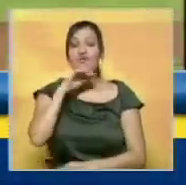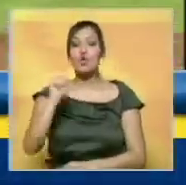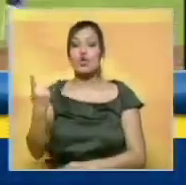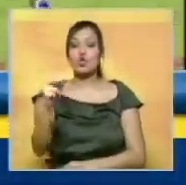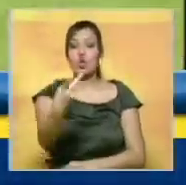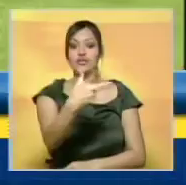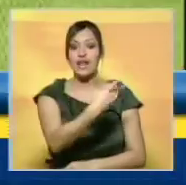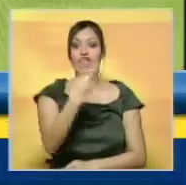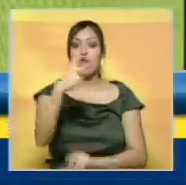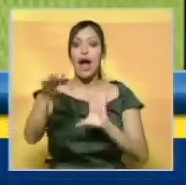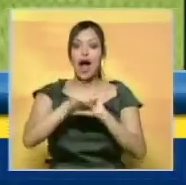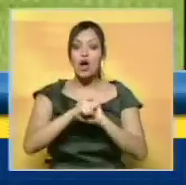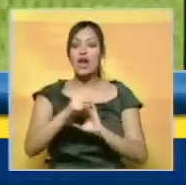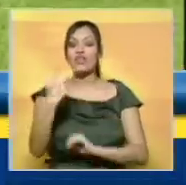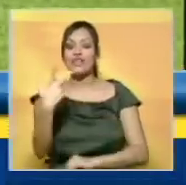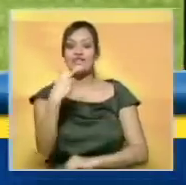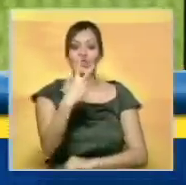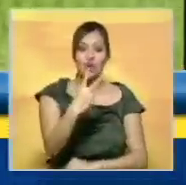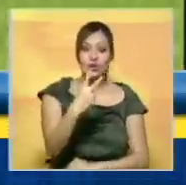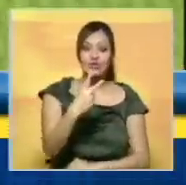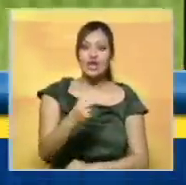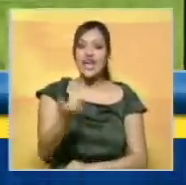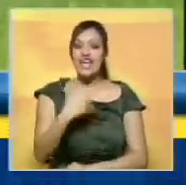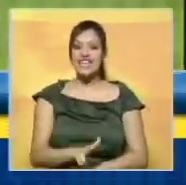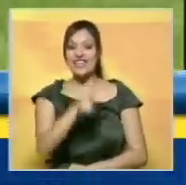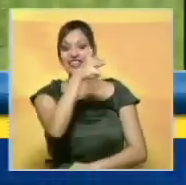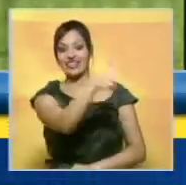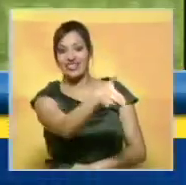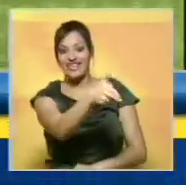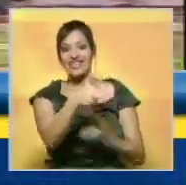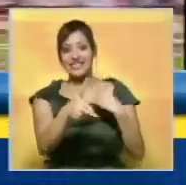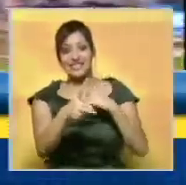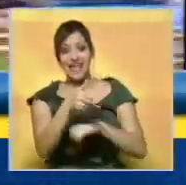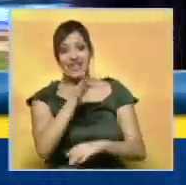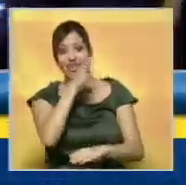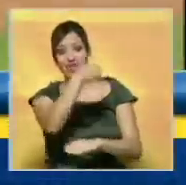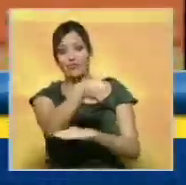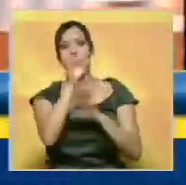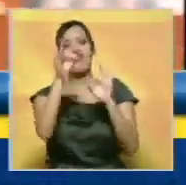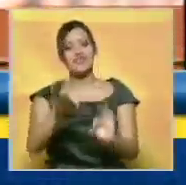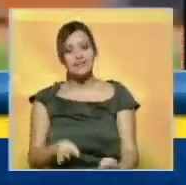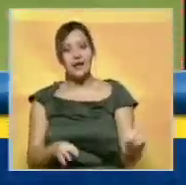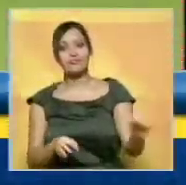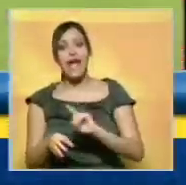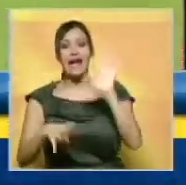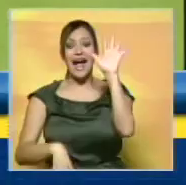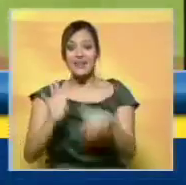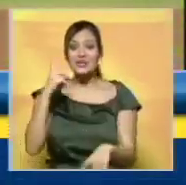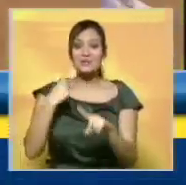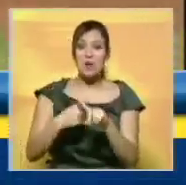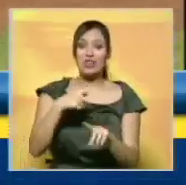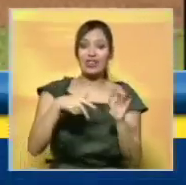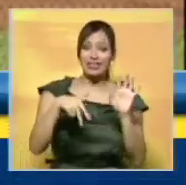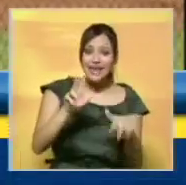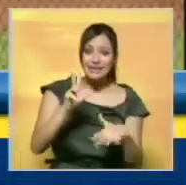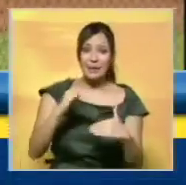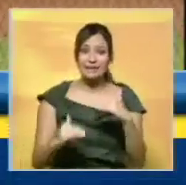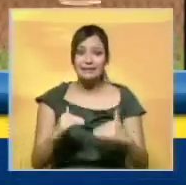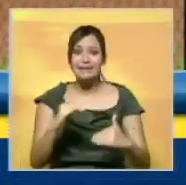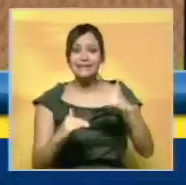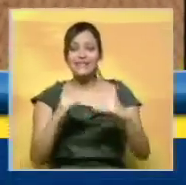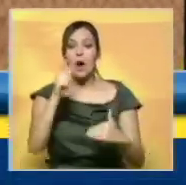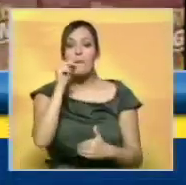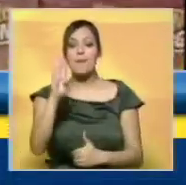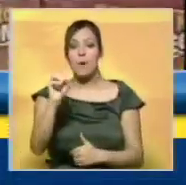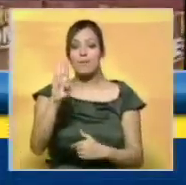llenas, 2 outs y en 3-2 ligó hit a la izquierda para dejar en el terreno a La Guaira 14 carreras por 13. Bob Abreu se